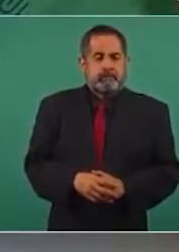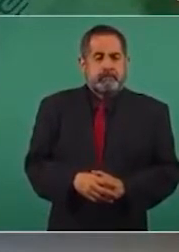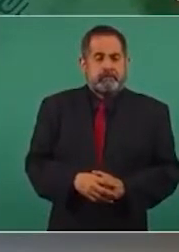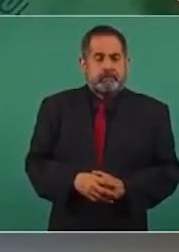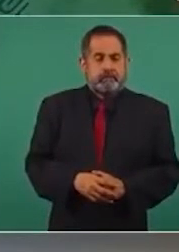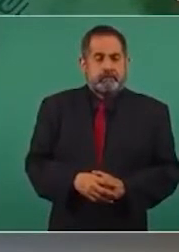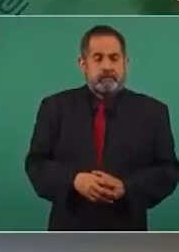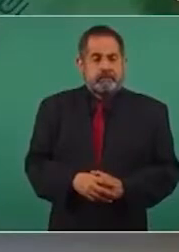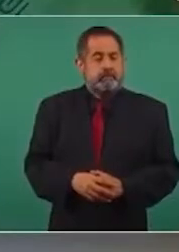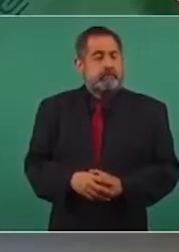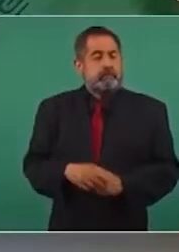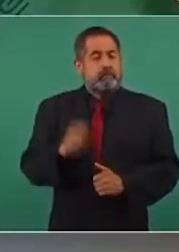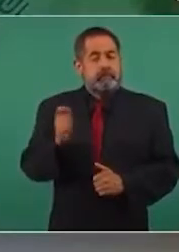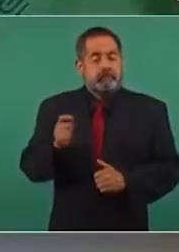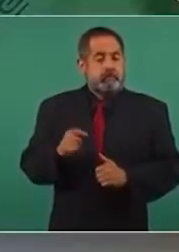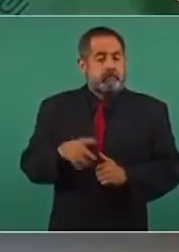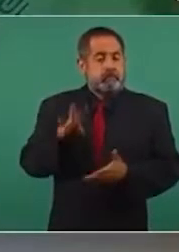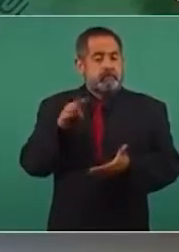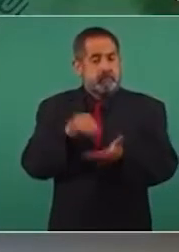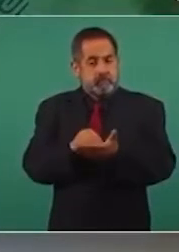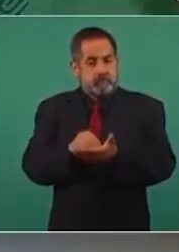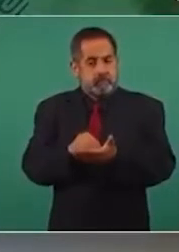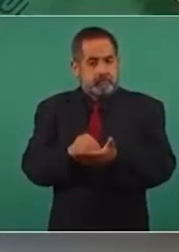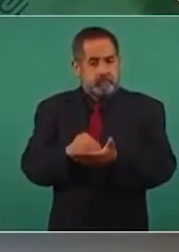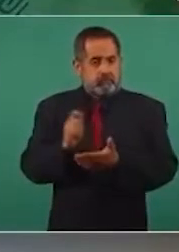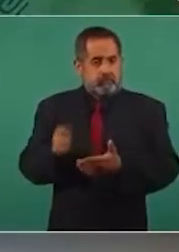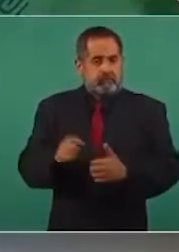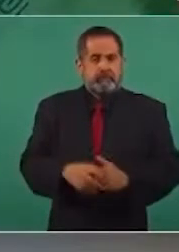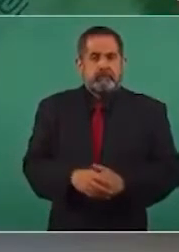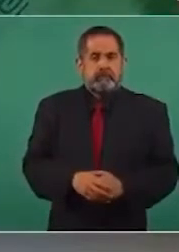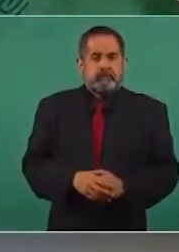pero 4000 ahora